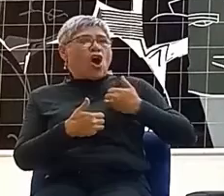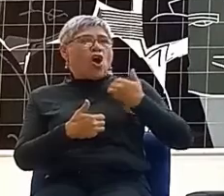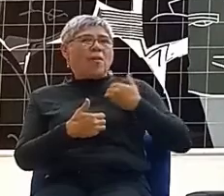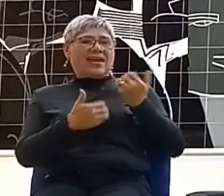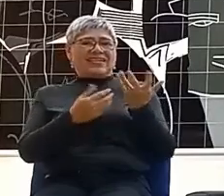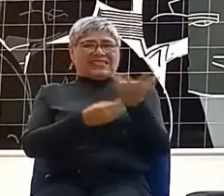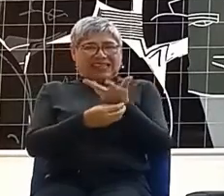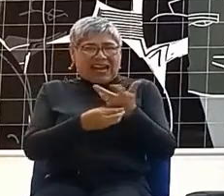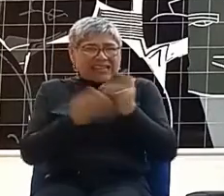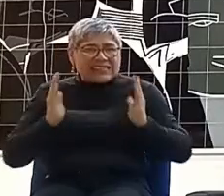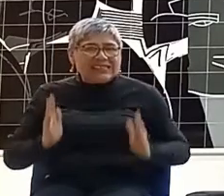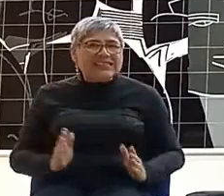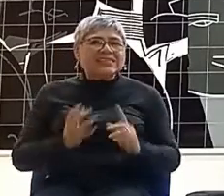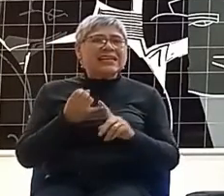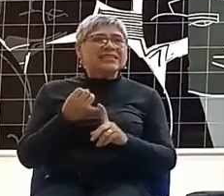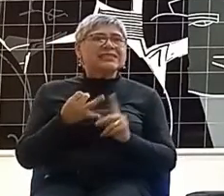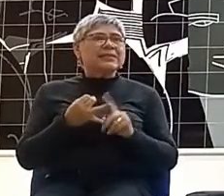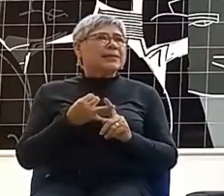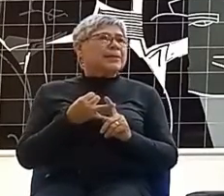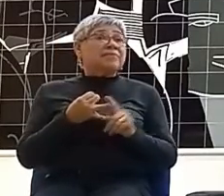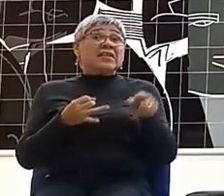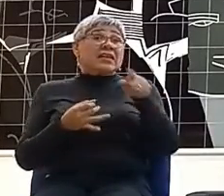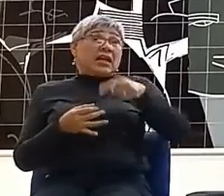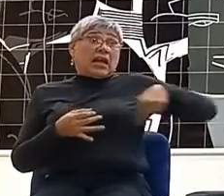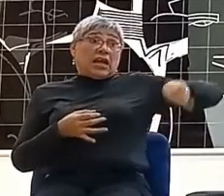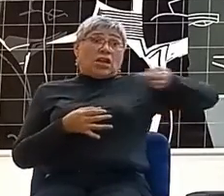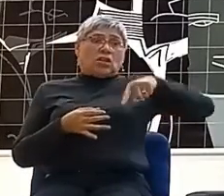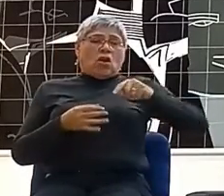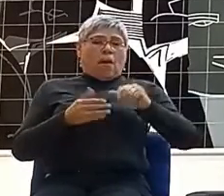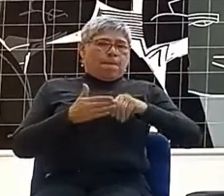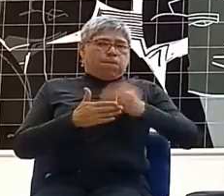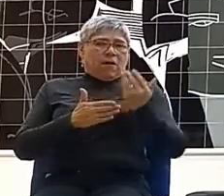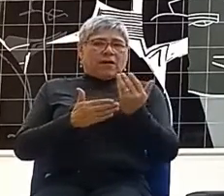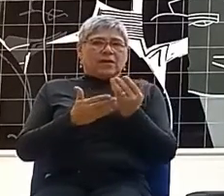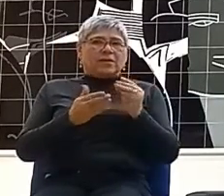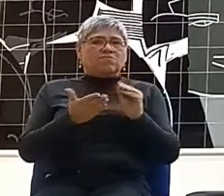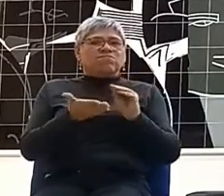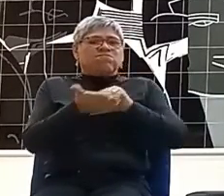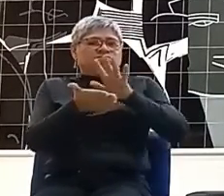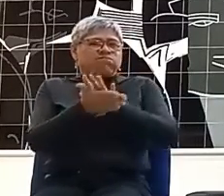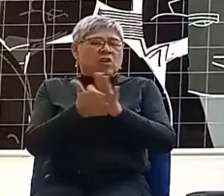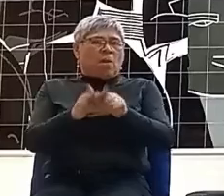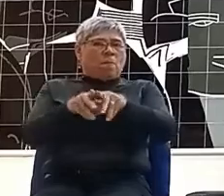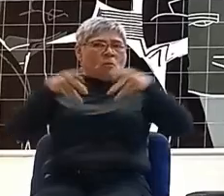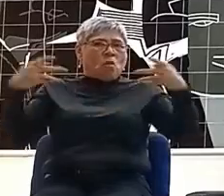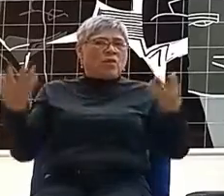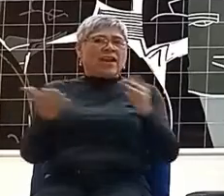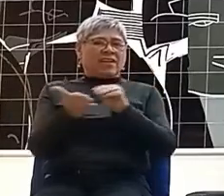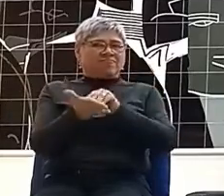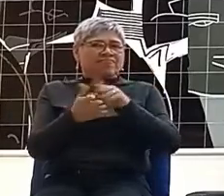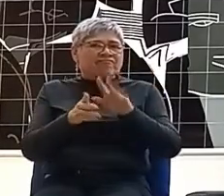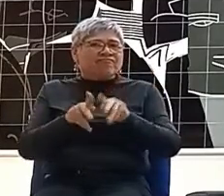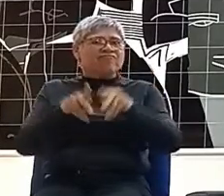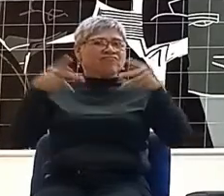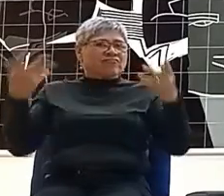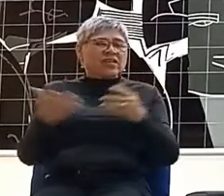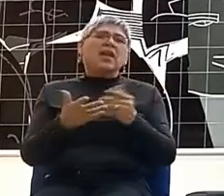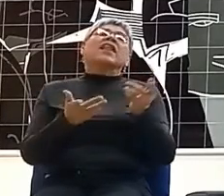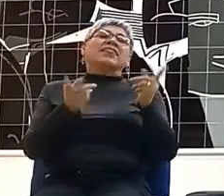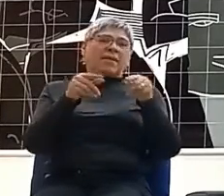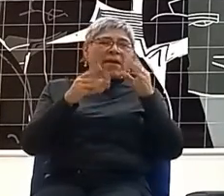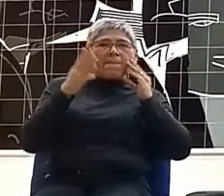de artistas, que empezamos a publicar allí y también a experimentar en formas con